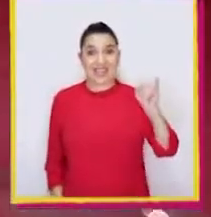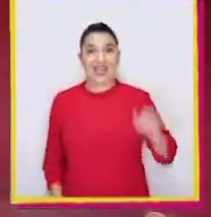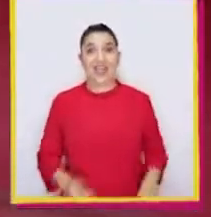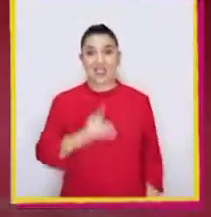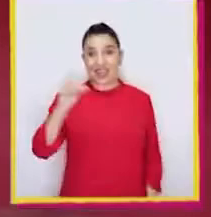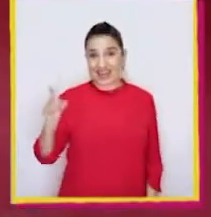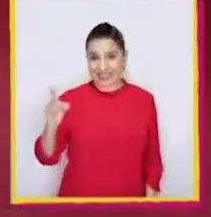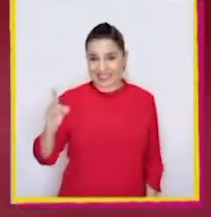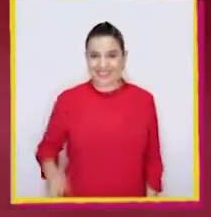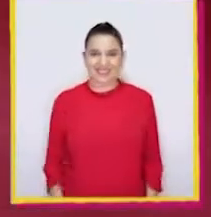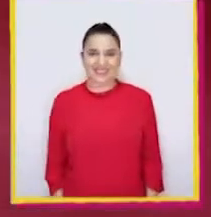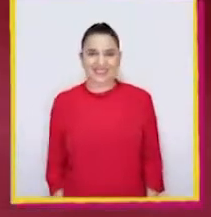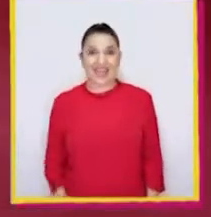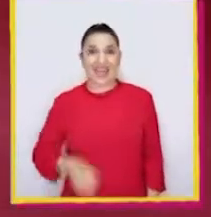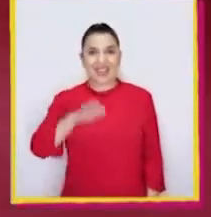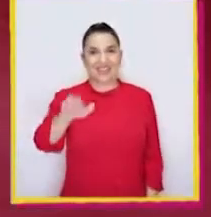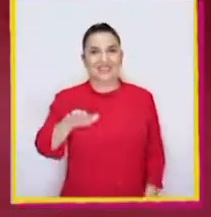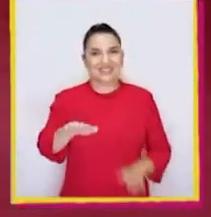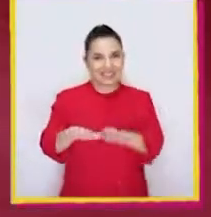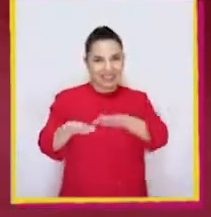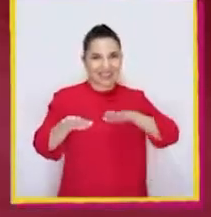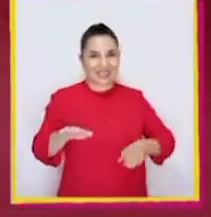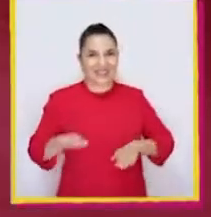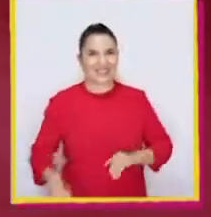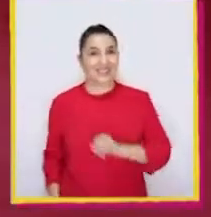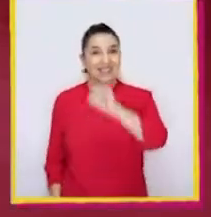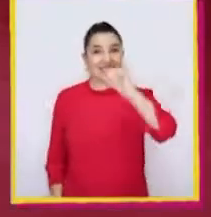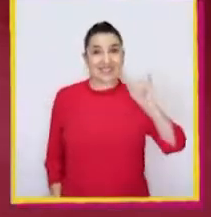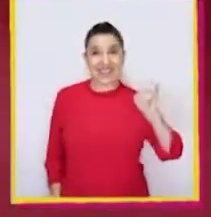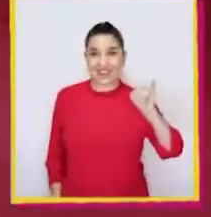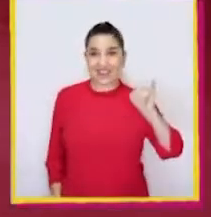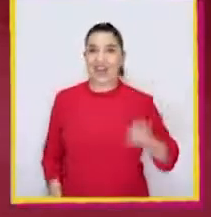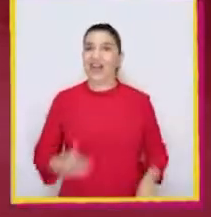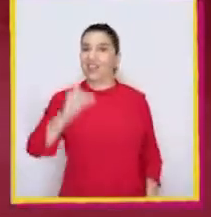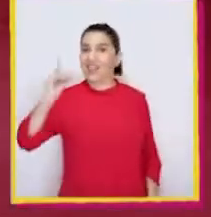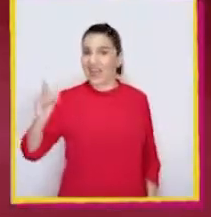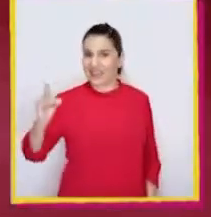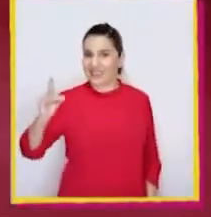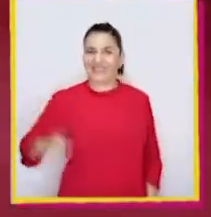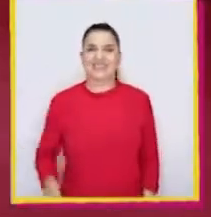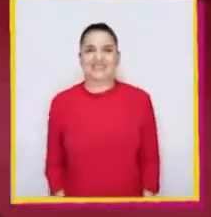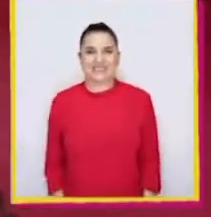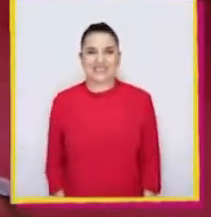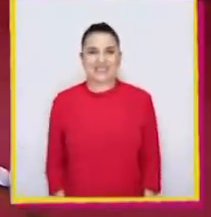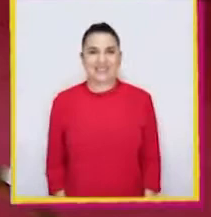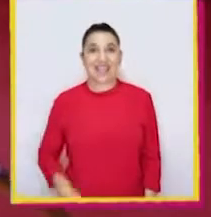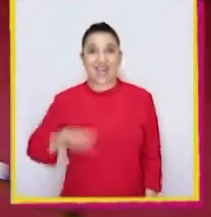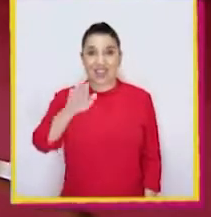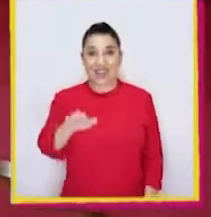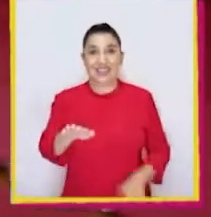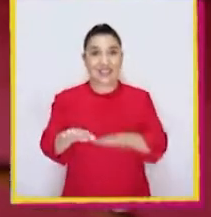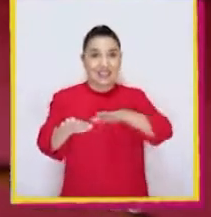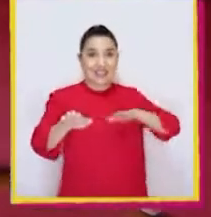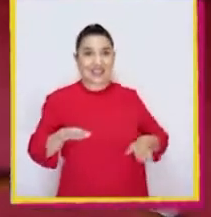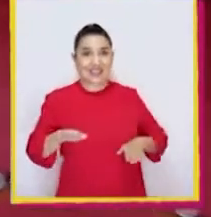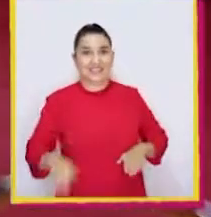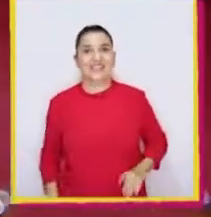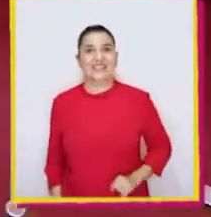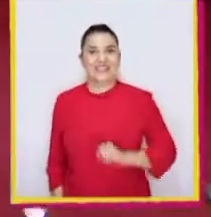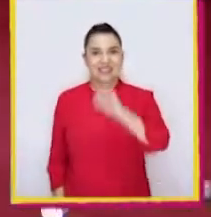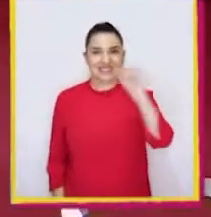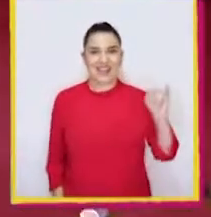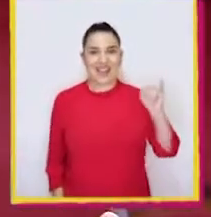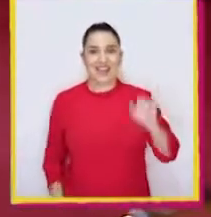atrás, izquierda, derecha. Adelante, atrás, izquierda, derecha.